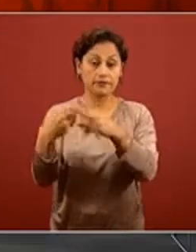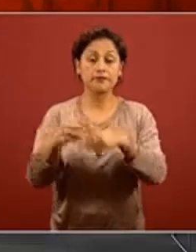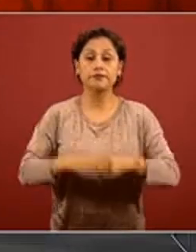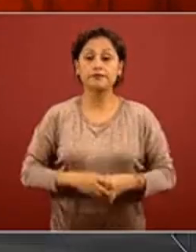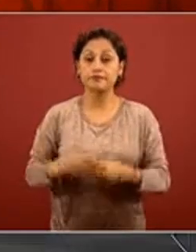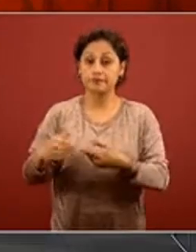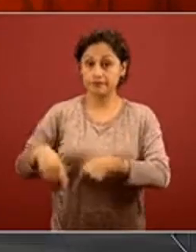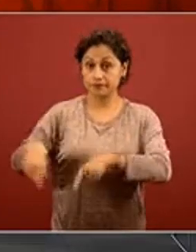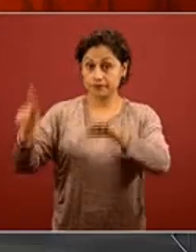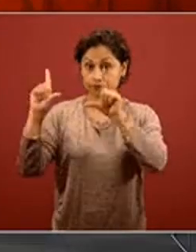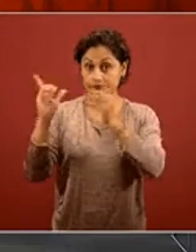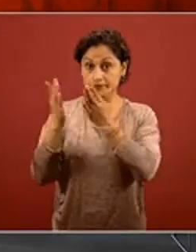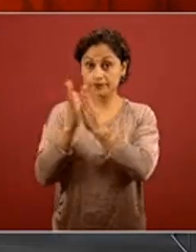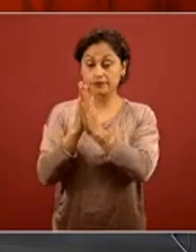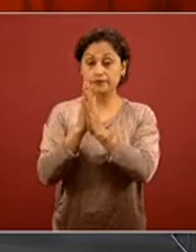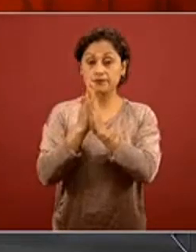favor.